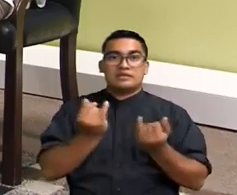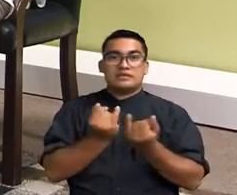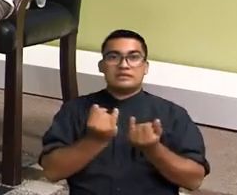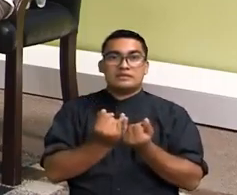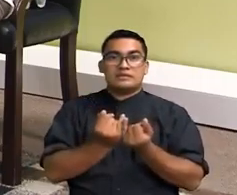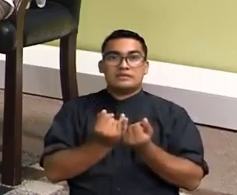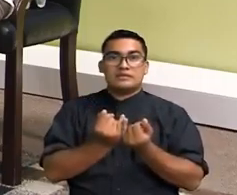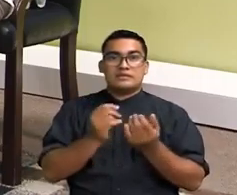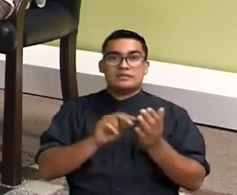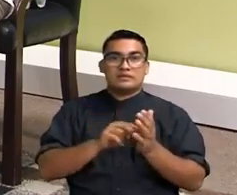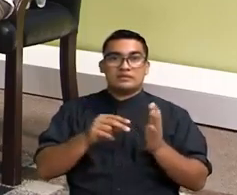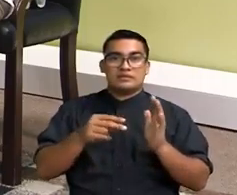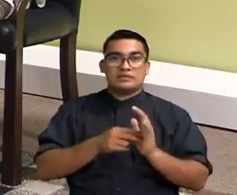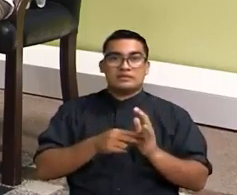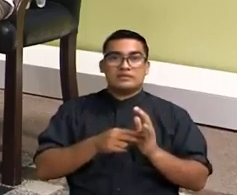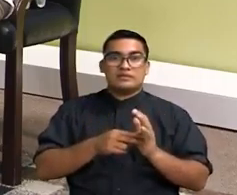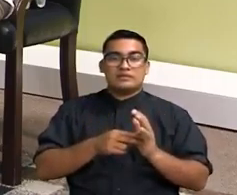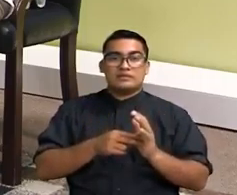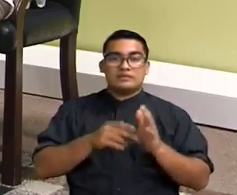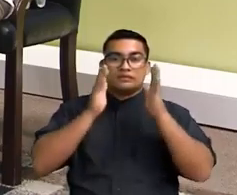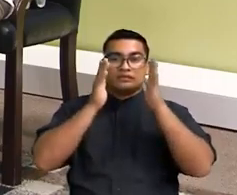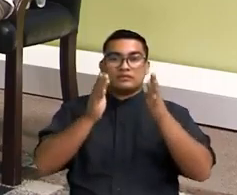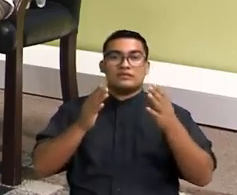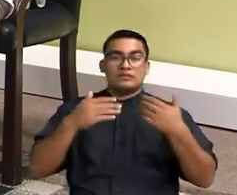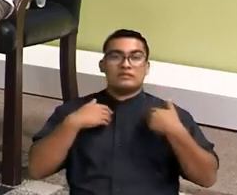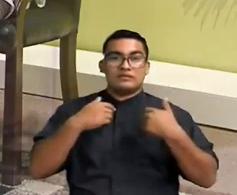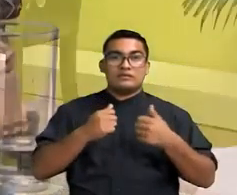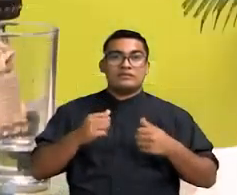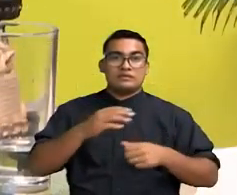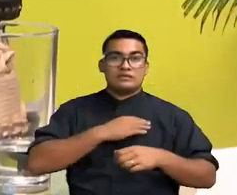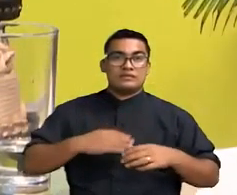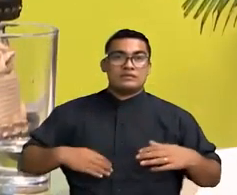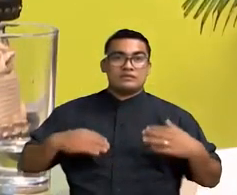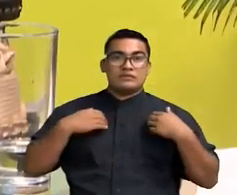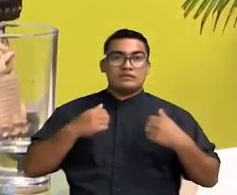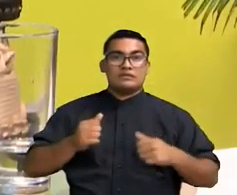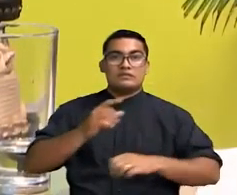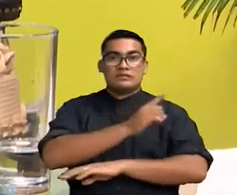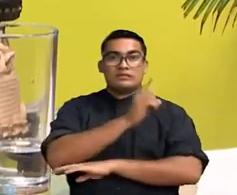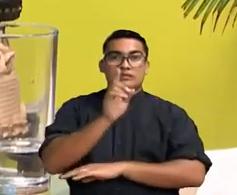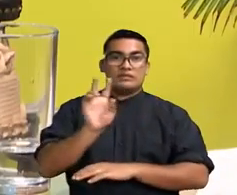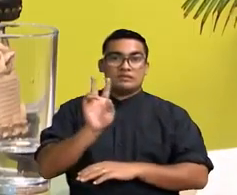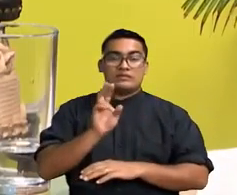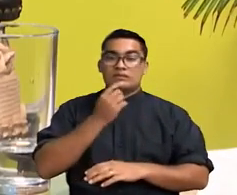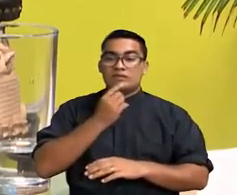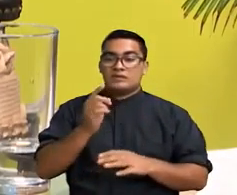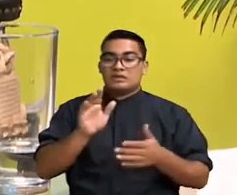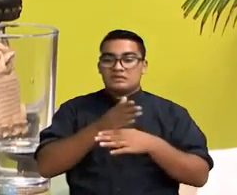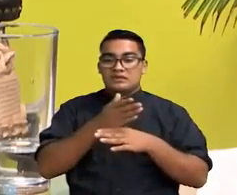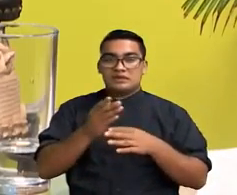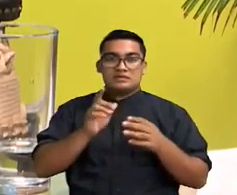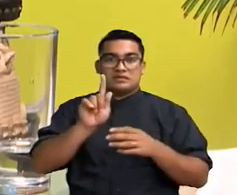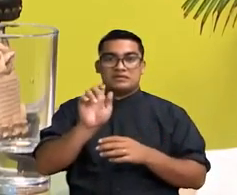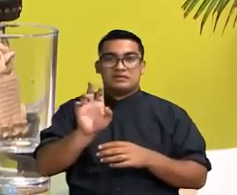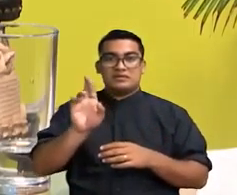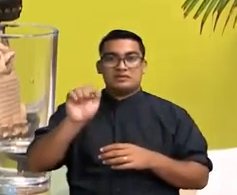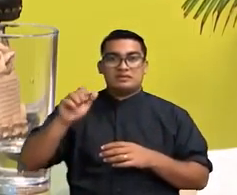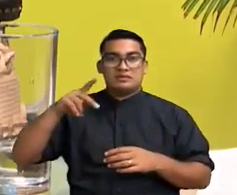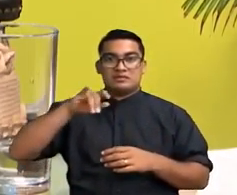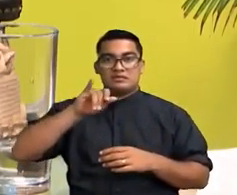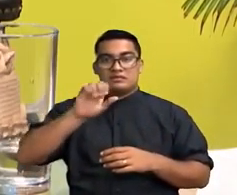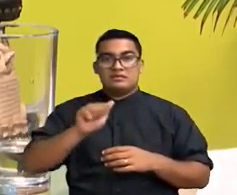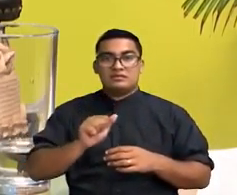parte también de la atención en salud que brinda el MINSA, dejarlos para el día viernes. Por ejemplo, todas las terapias complementarias, el